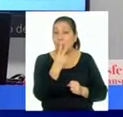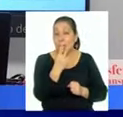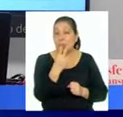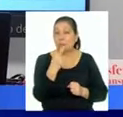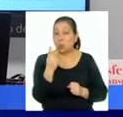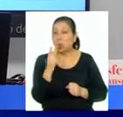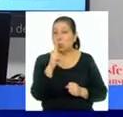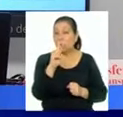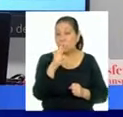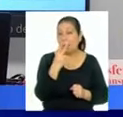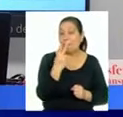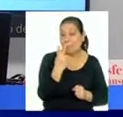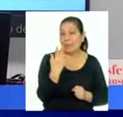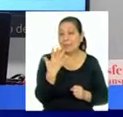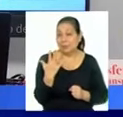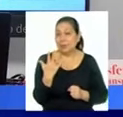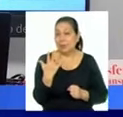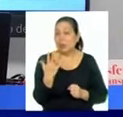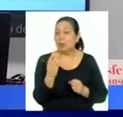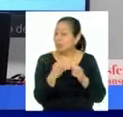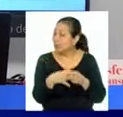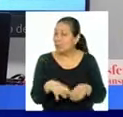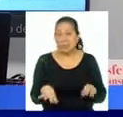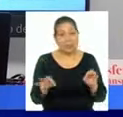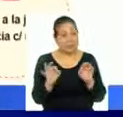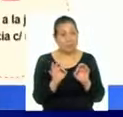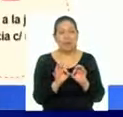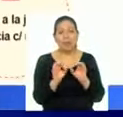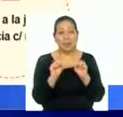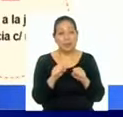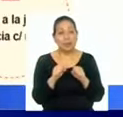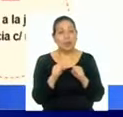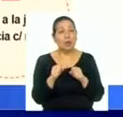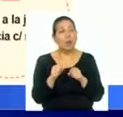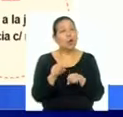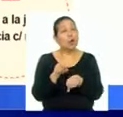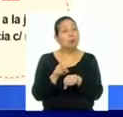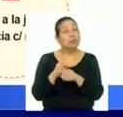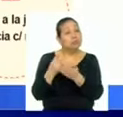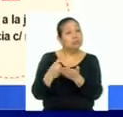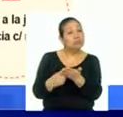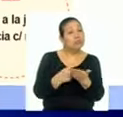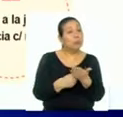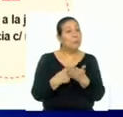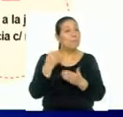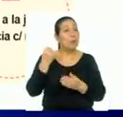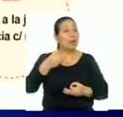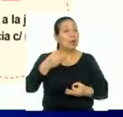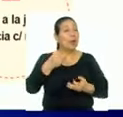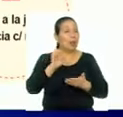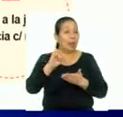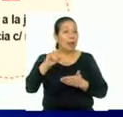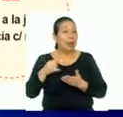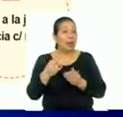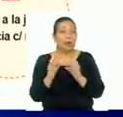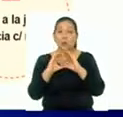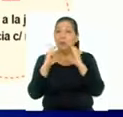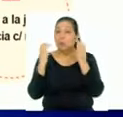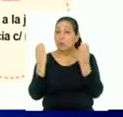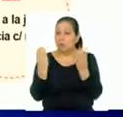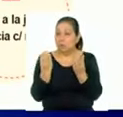2021-2025. Este es un esfuerzo importante que ha logrado el consenso del Poder Ejecutivo, el Congreso